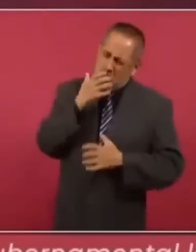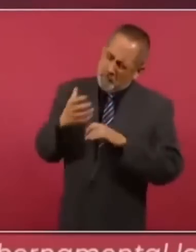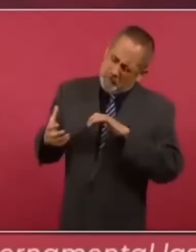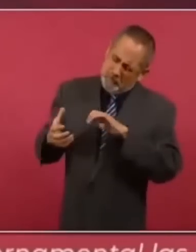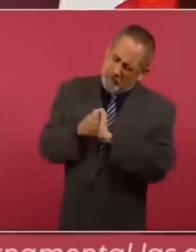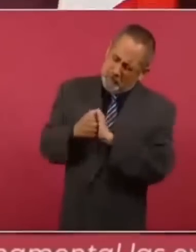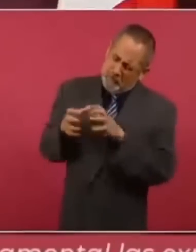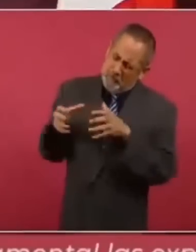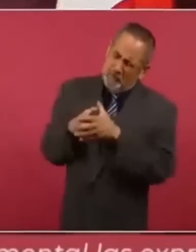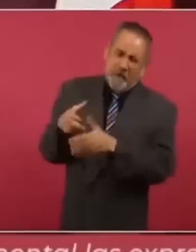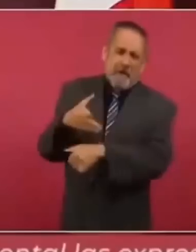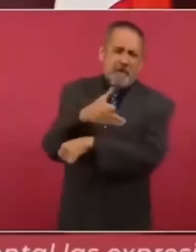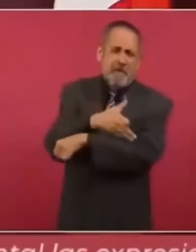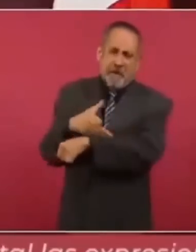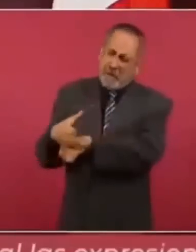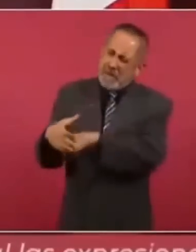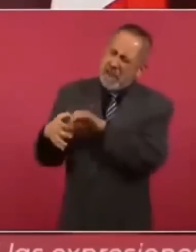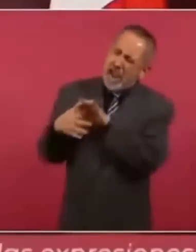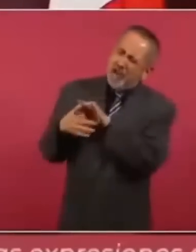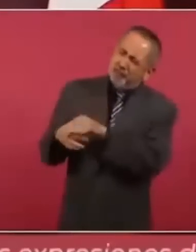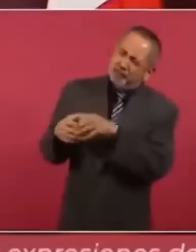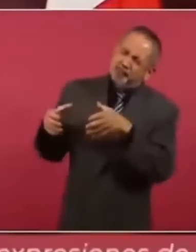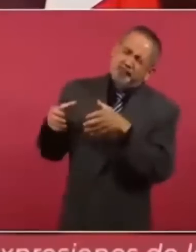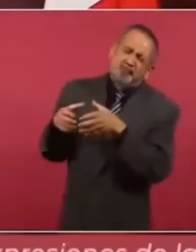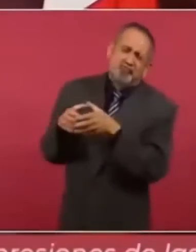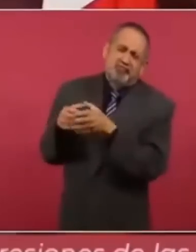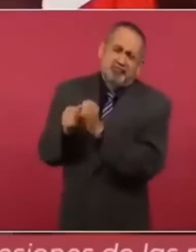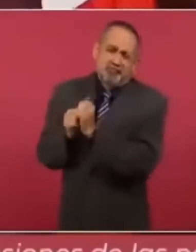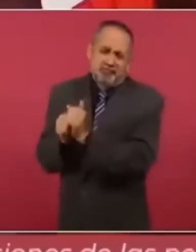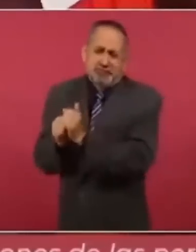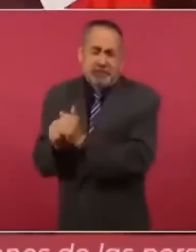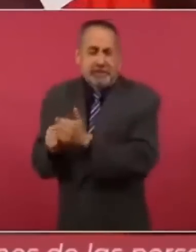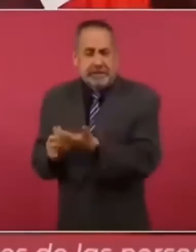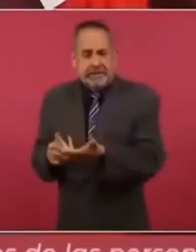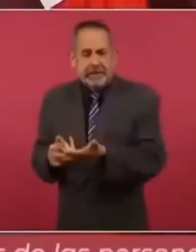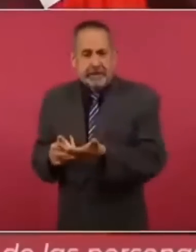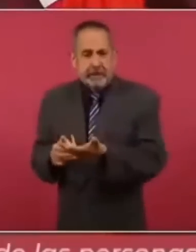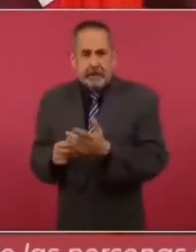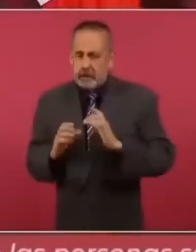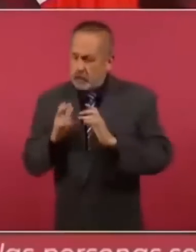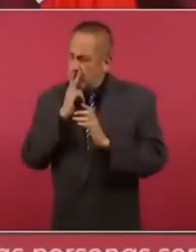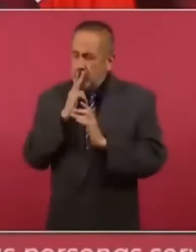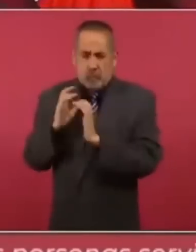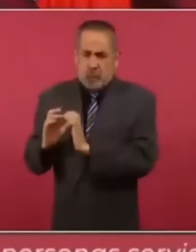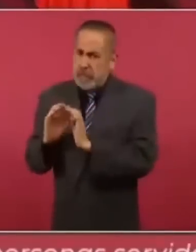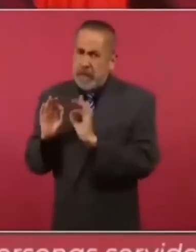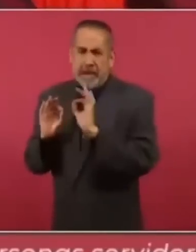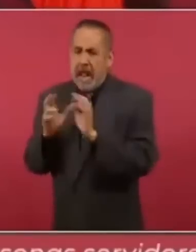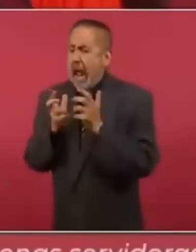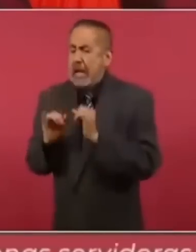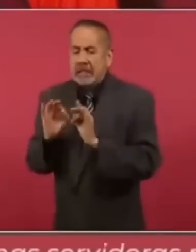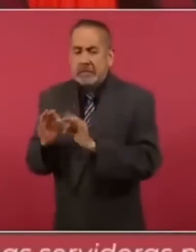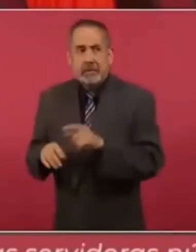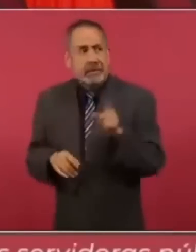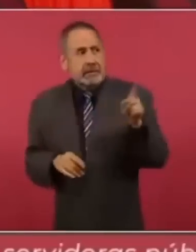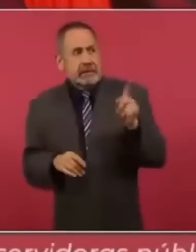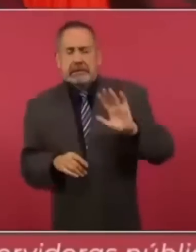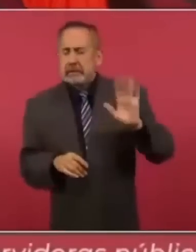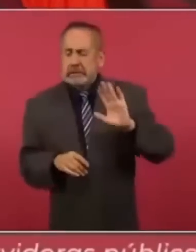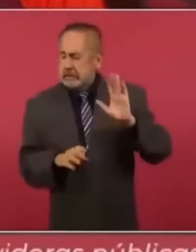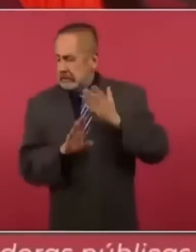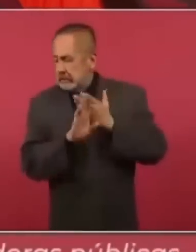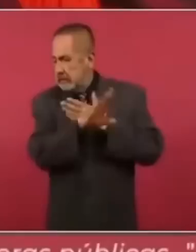tradiciones, por cómo somos. Entonces, eso lo tenemos que cuidar. Bueno, eso es lo que